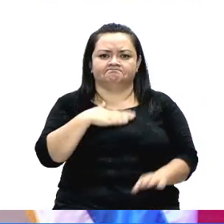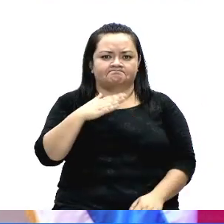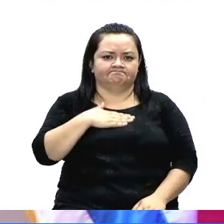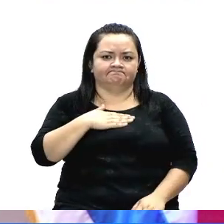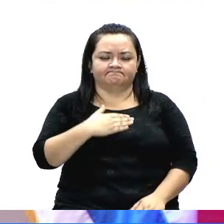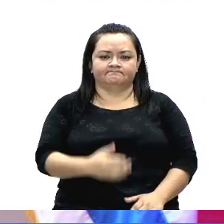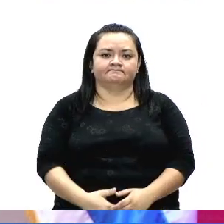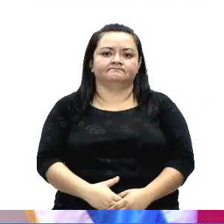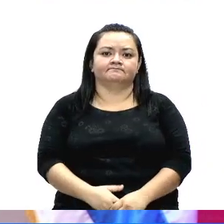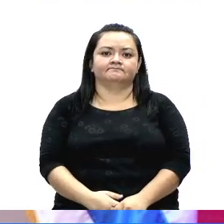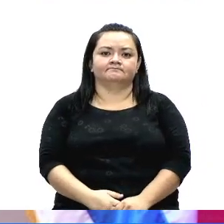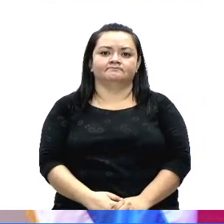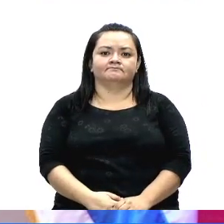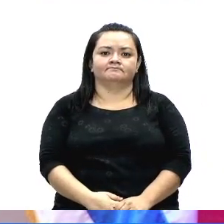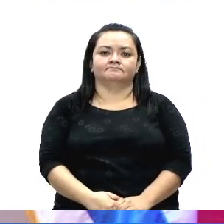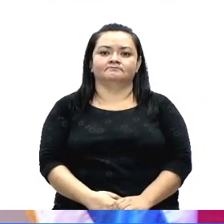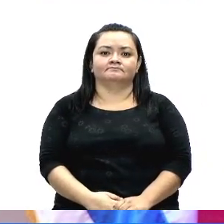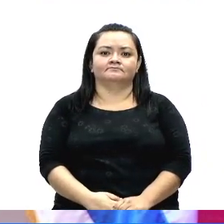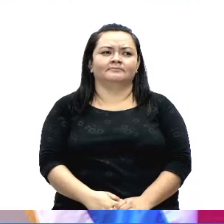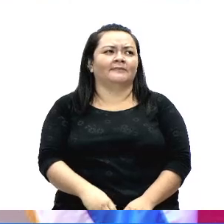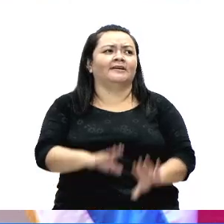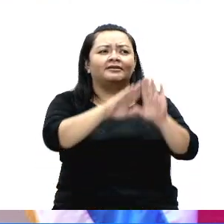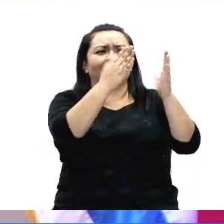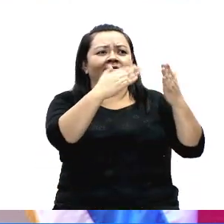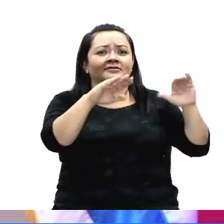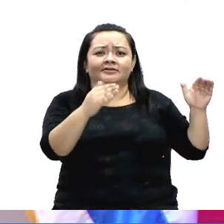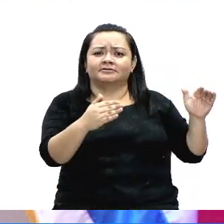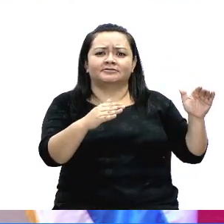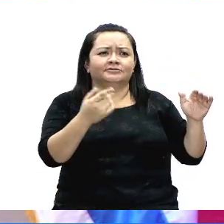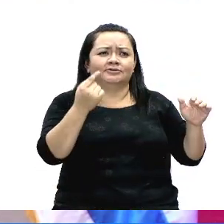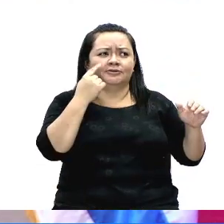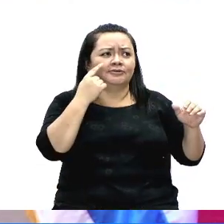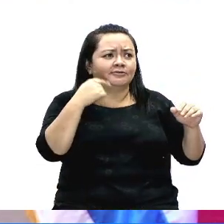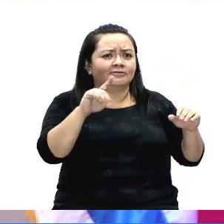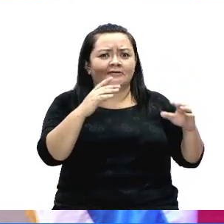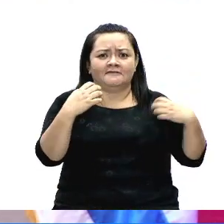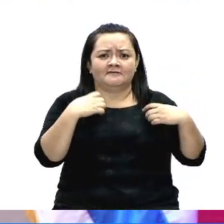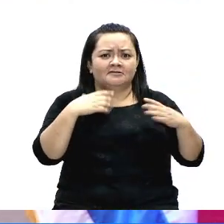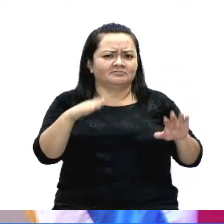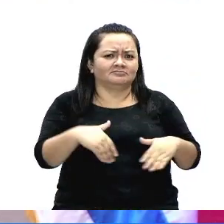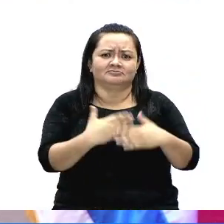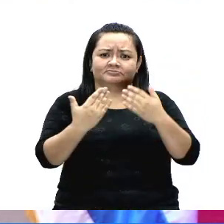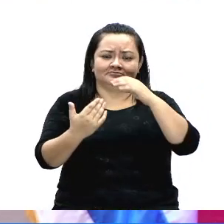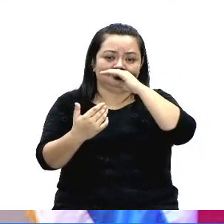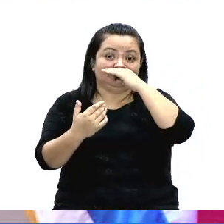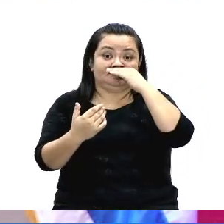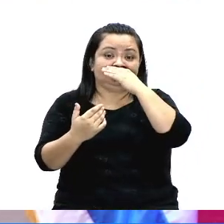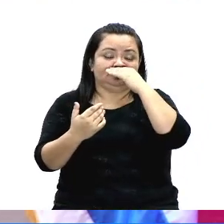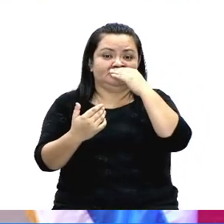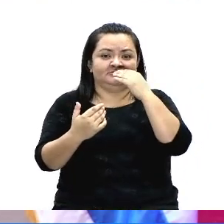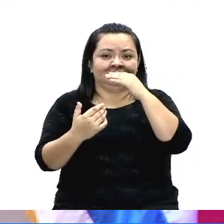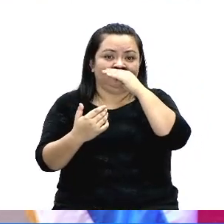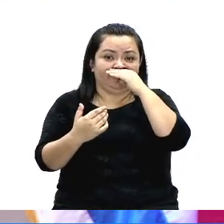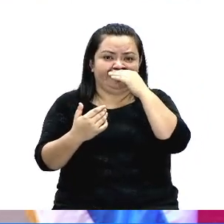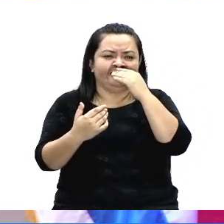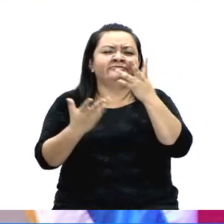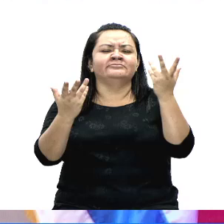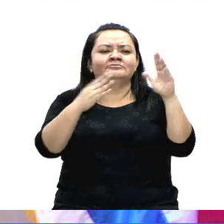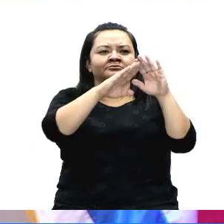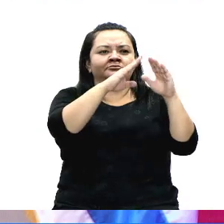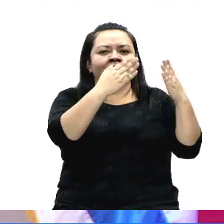nada hermano no tenía ni siquiera un lugar donde ir a habitar que eran israel en